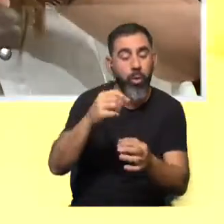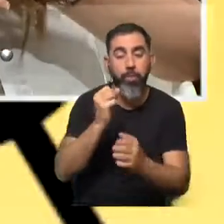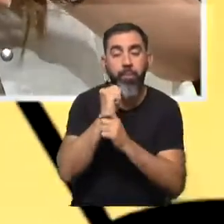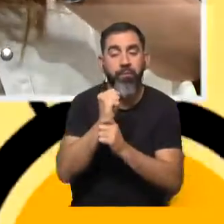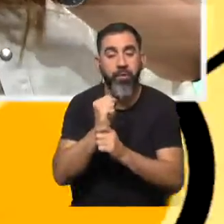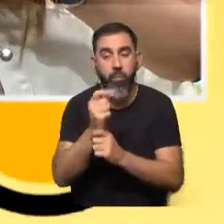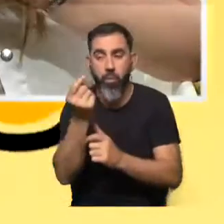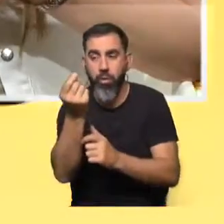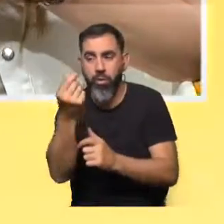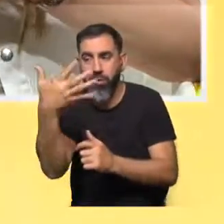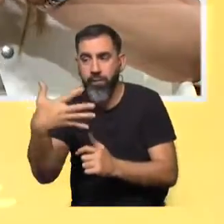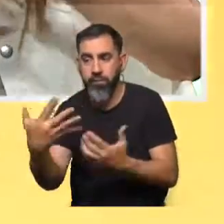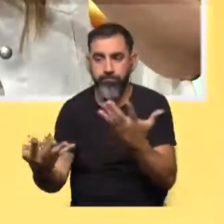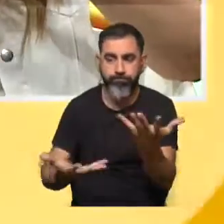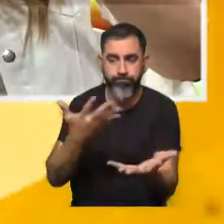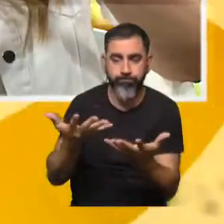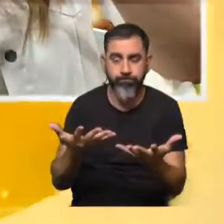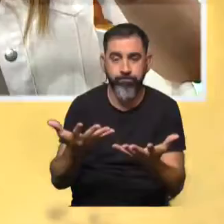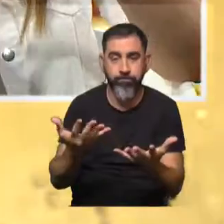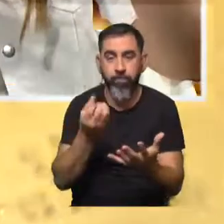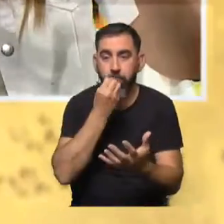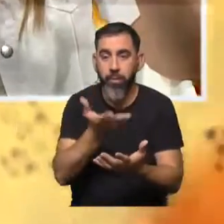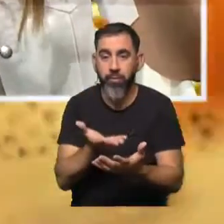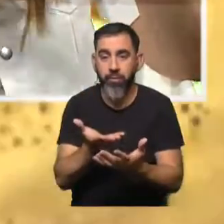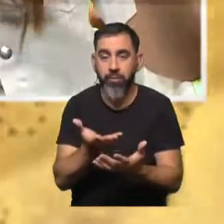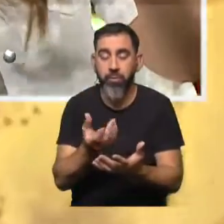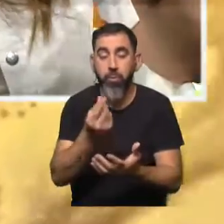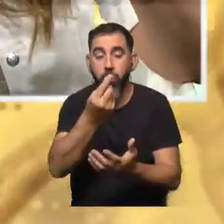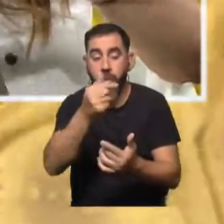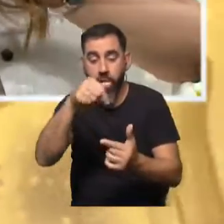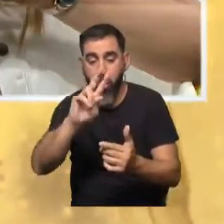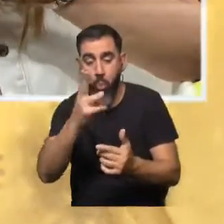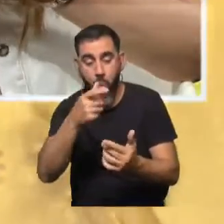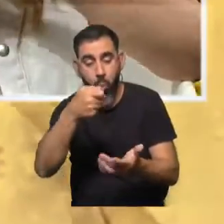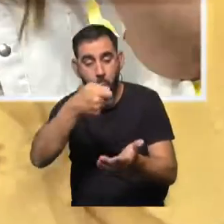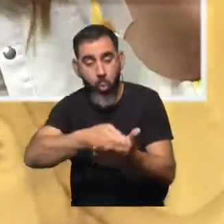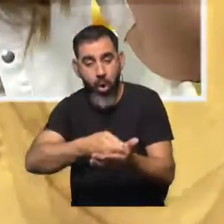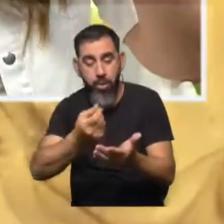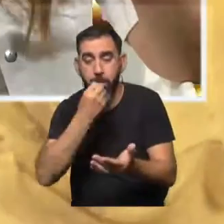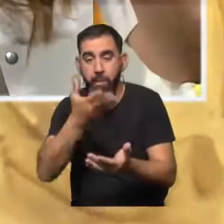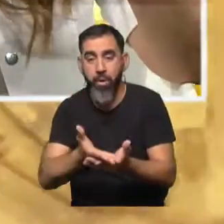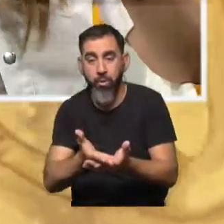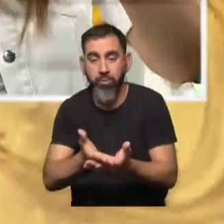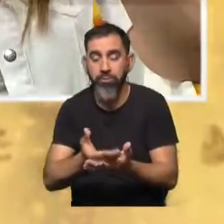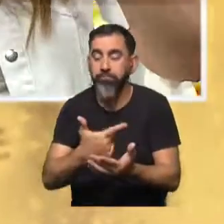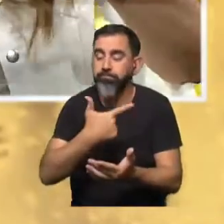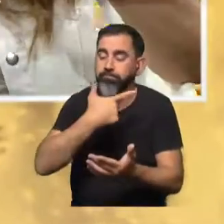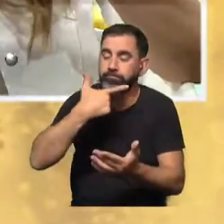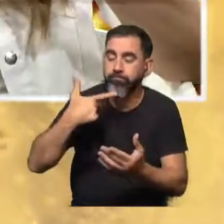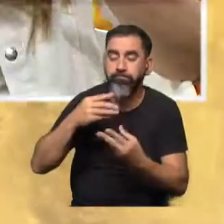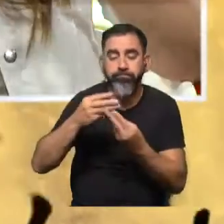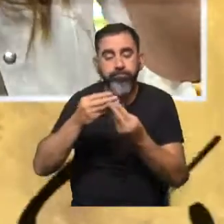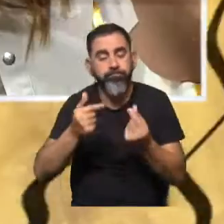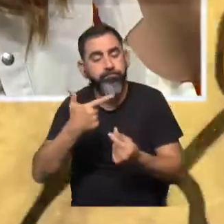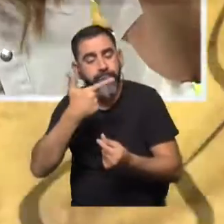de precios pueda poner en la balanza y decir, no, voy a ir a un producto nacional, un producto que tiene un diferencial, ya sea